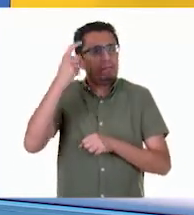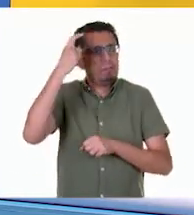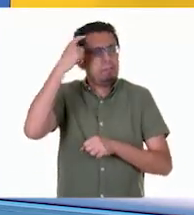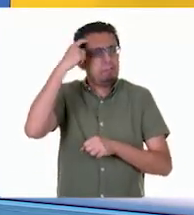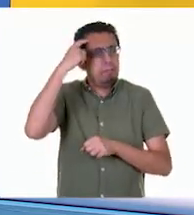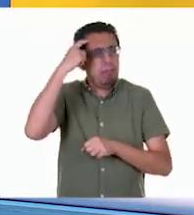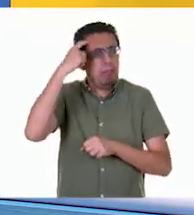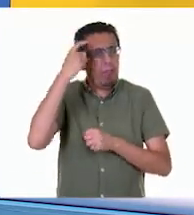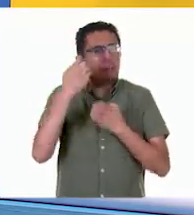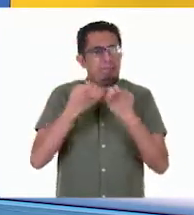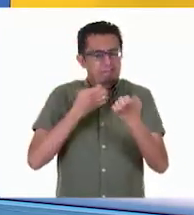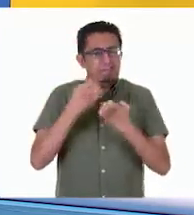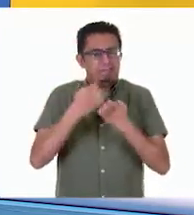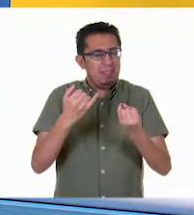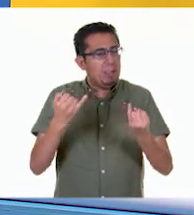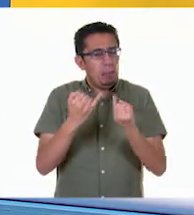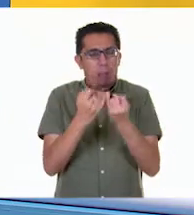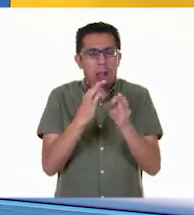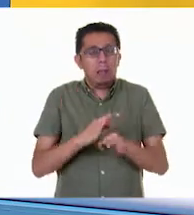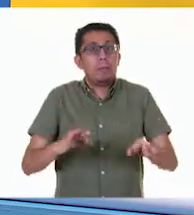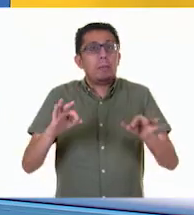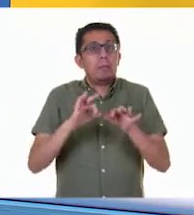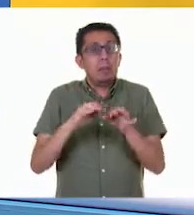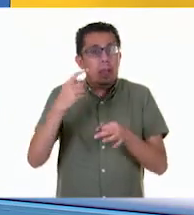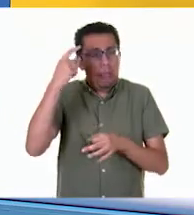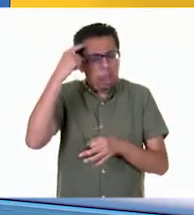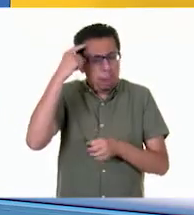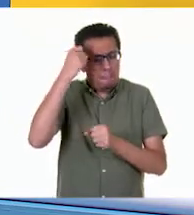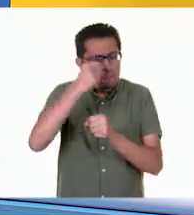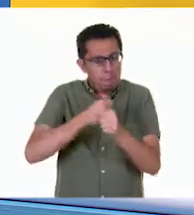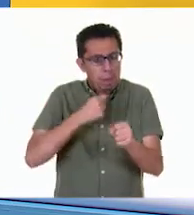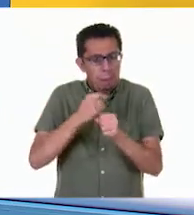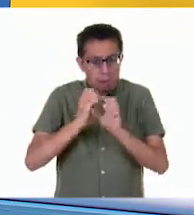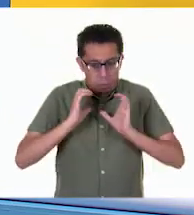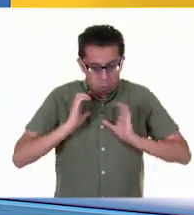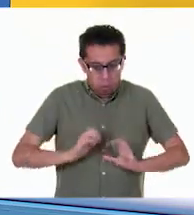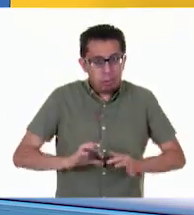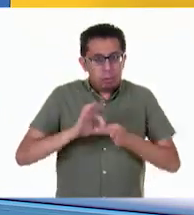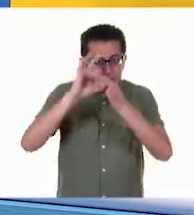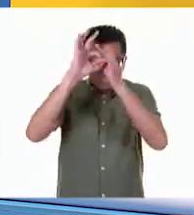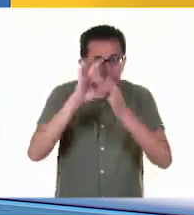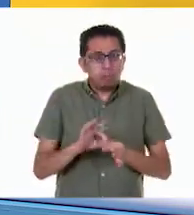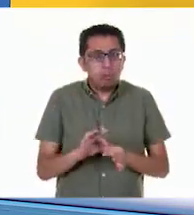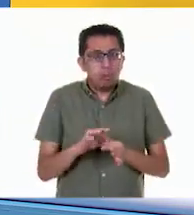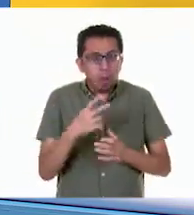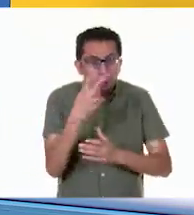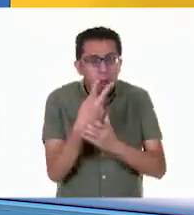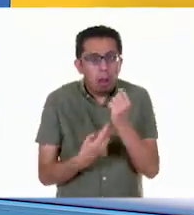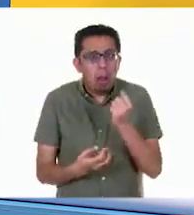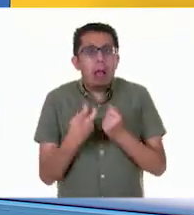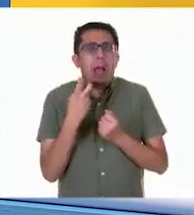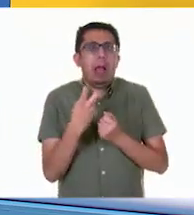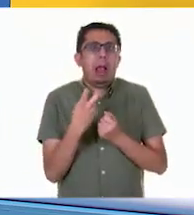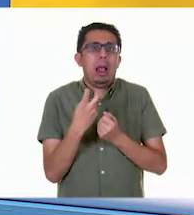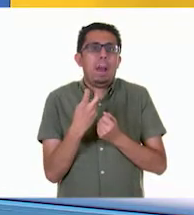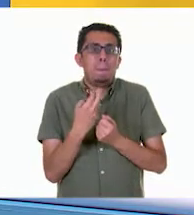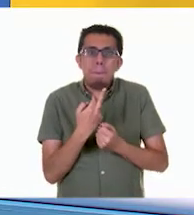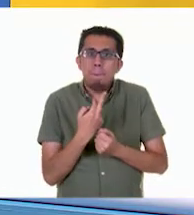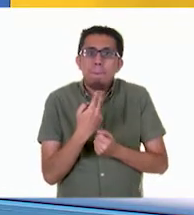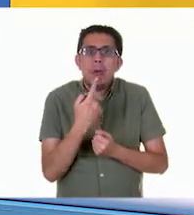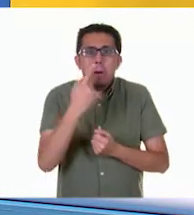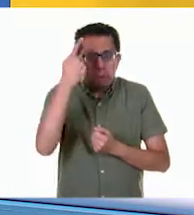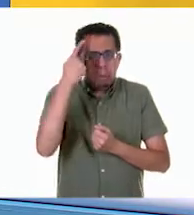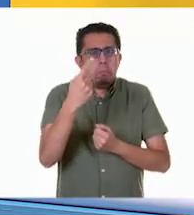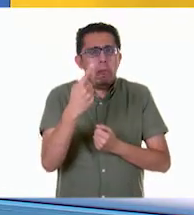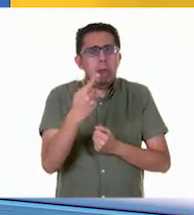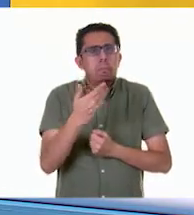mental. Por lo tanto, entrenar la mente y el cuerpo a la par es lo ideal para lograr el balance